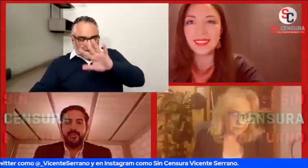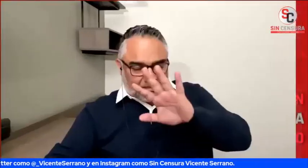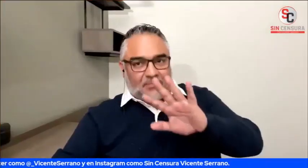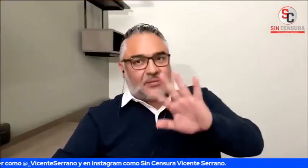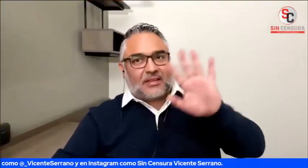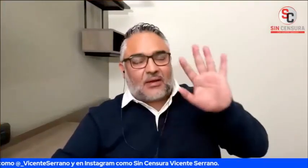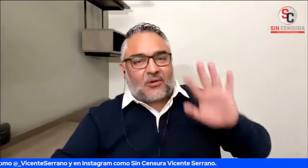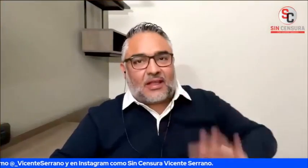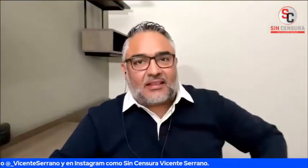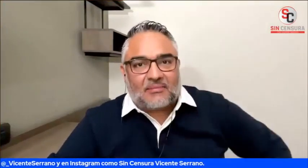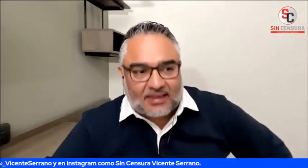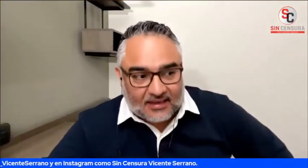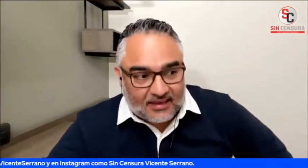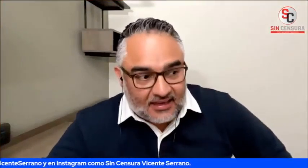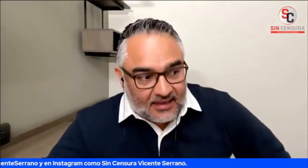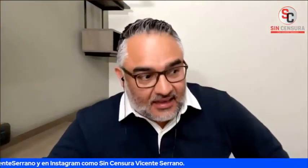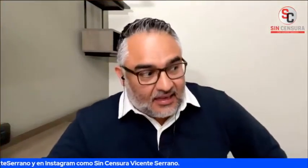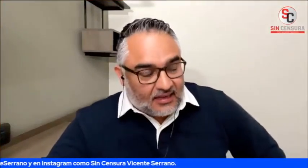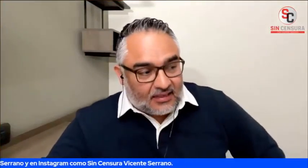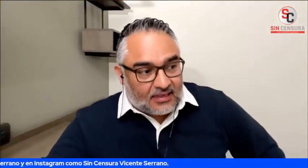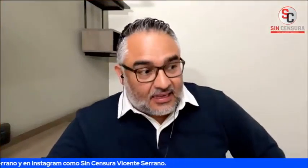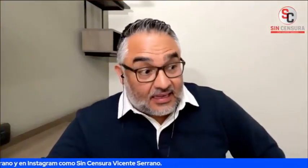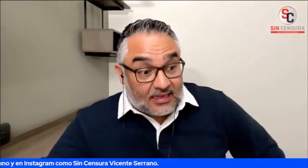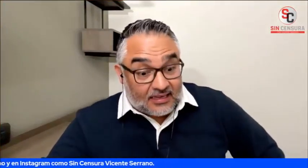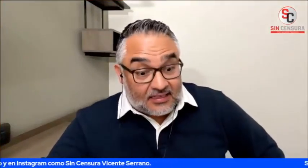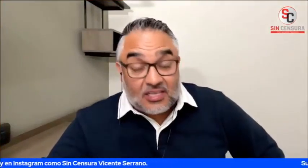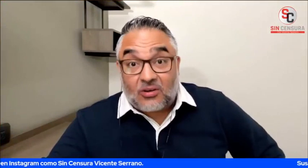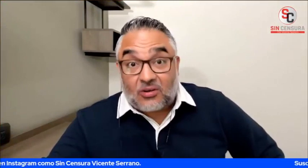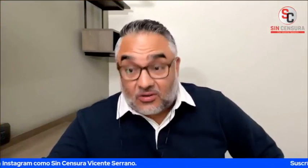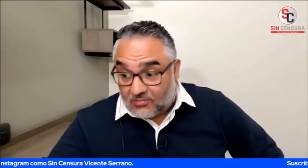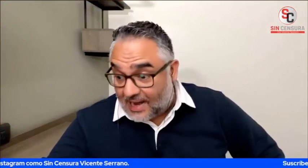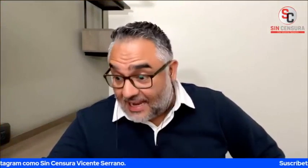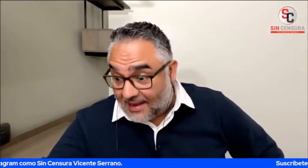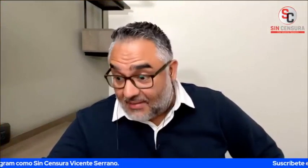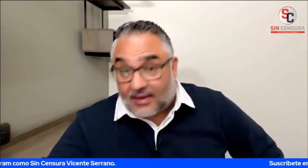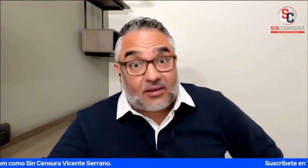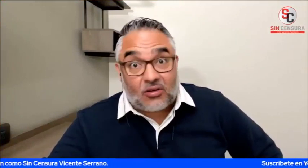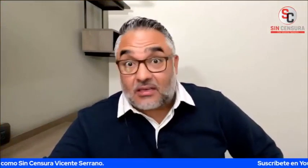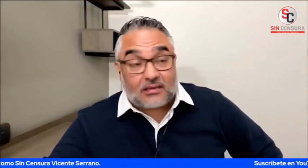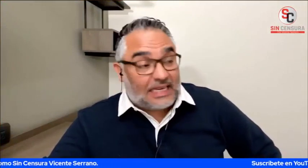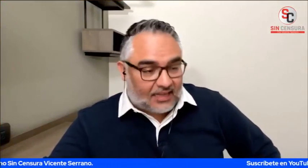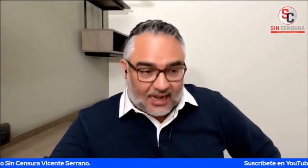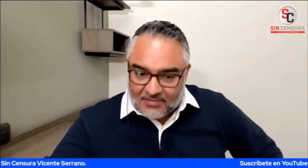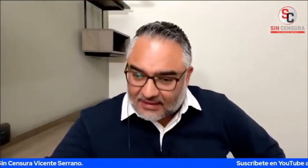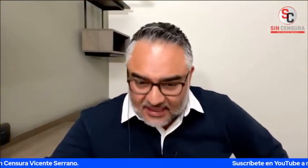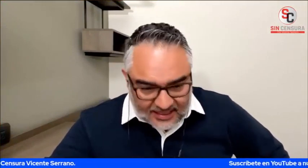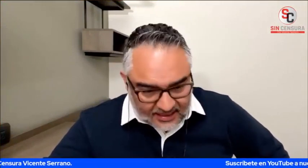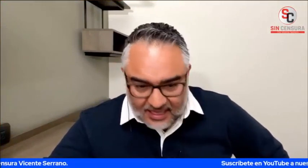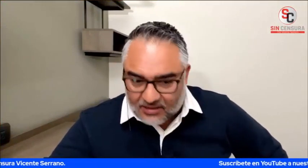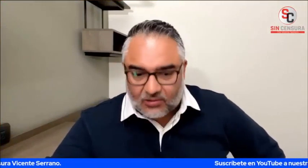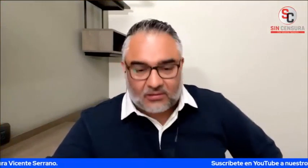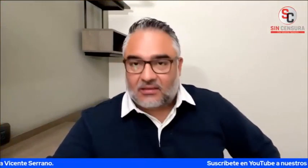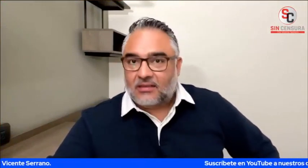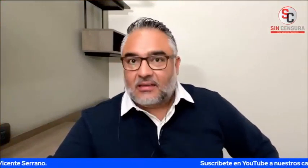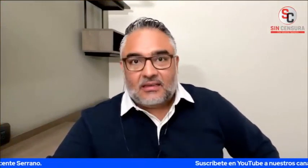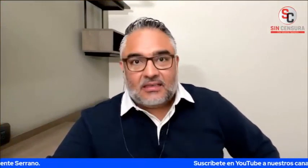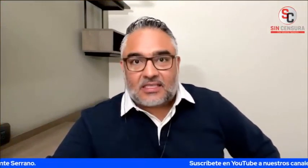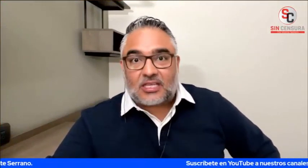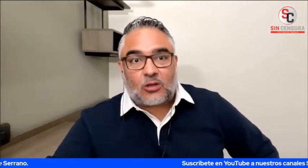vamos a, si me permiten, abordar el tema de Ciro Murayama, que hoy literalmente se